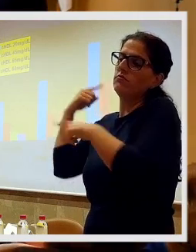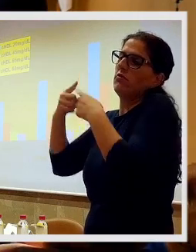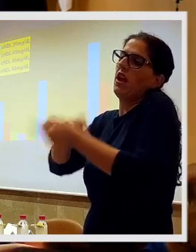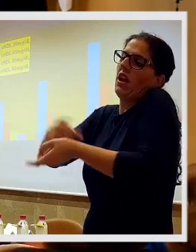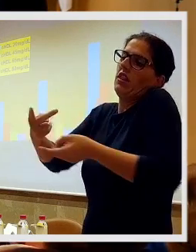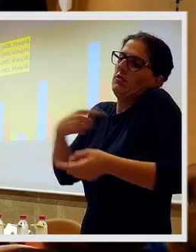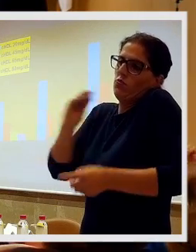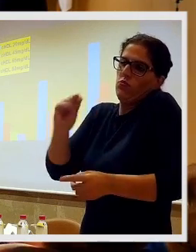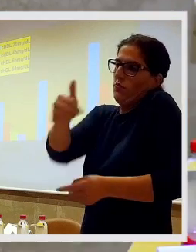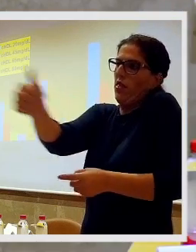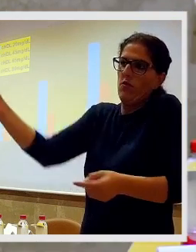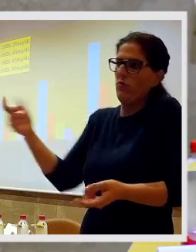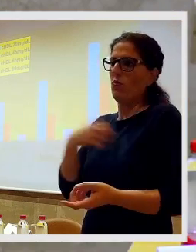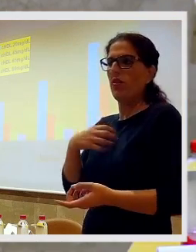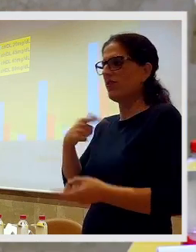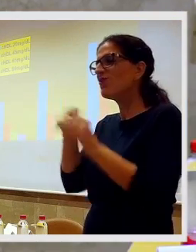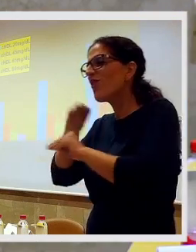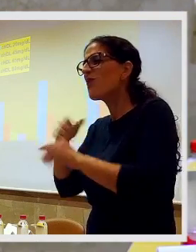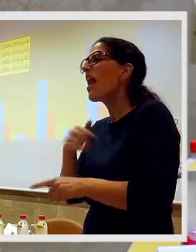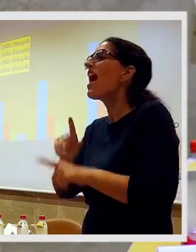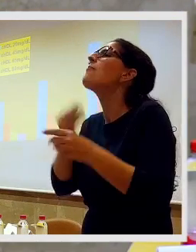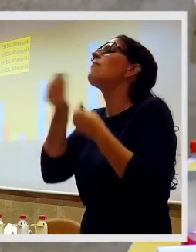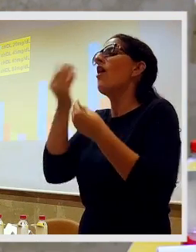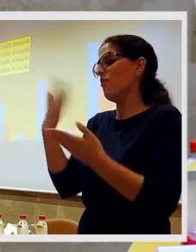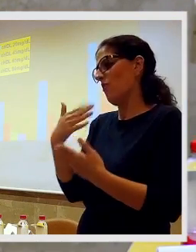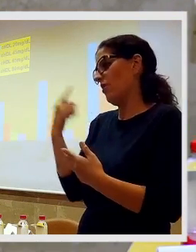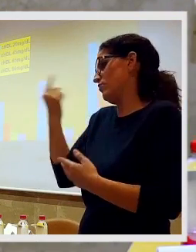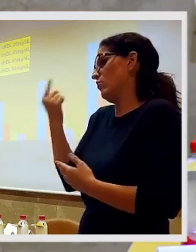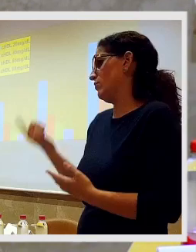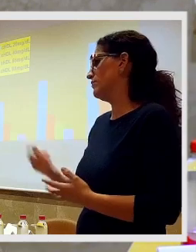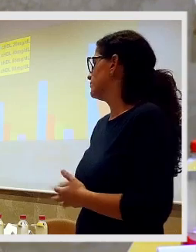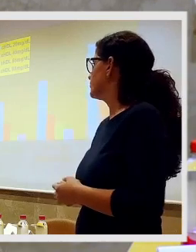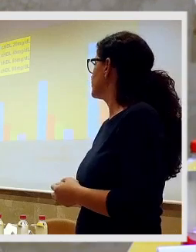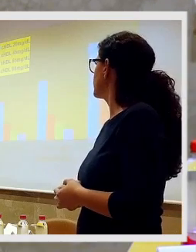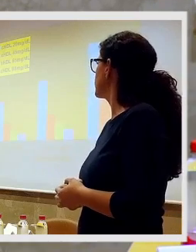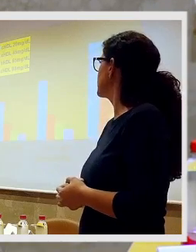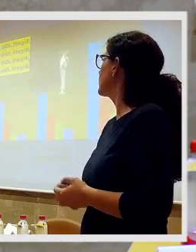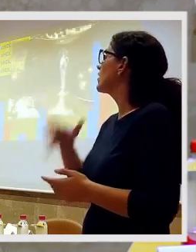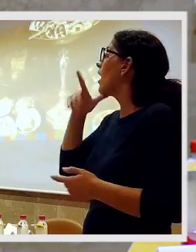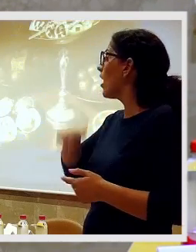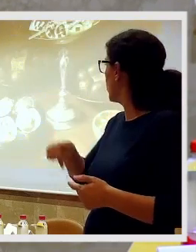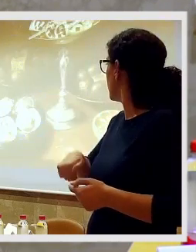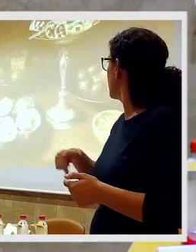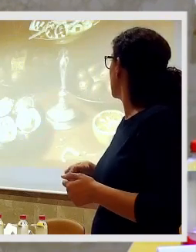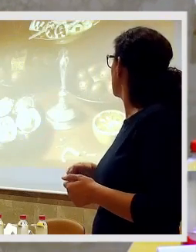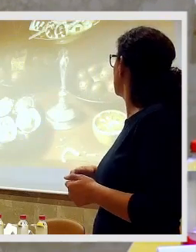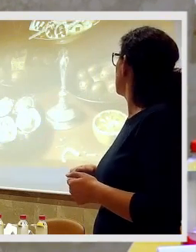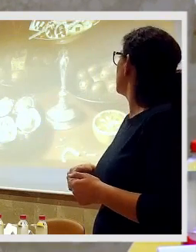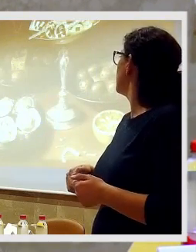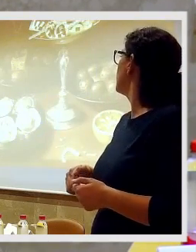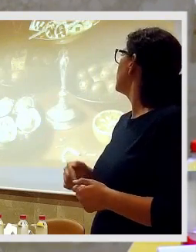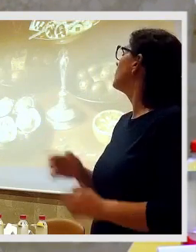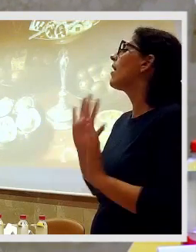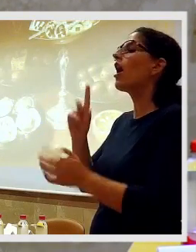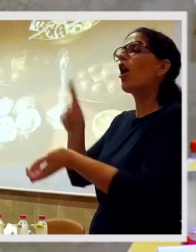dejar nuestros padres es una cifra de colesterol bueno alto. Hoy día tenemos maravillas para tratar